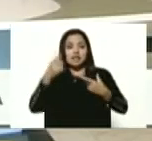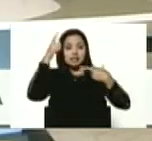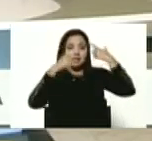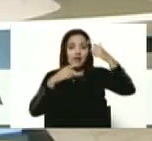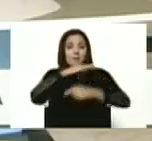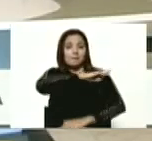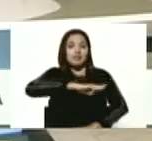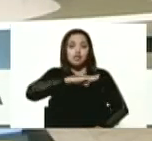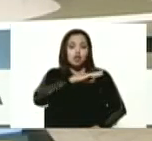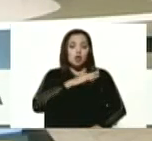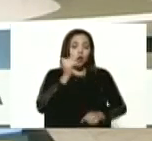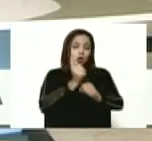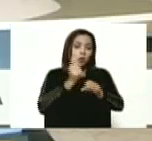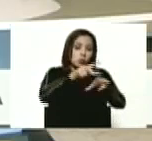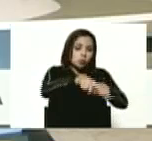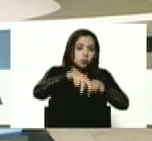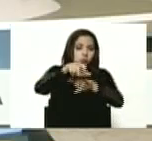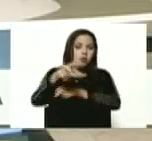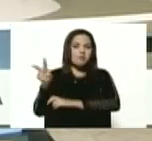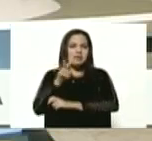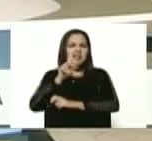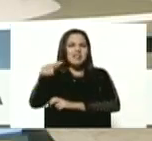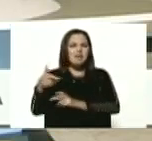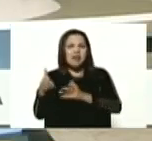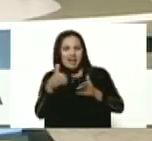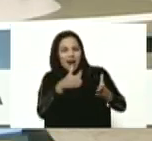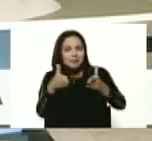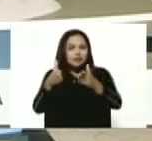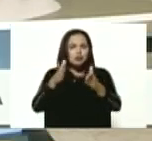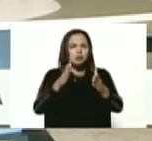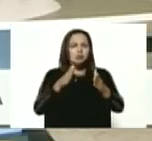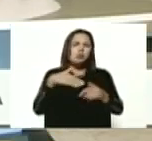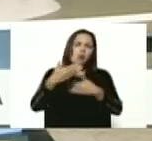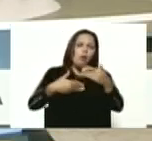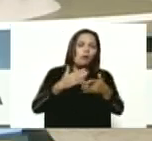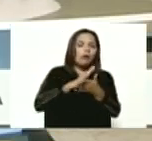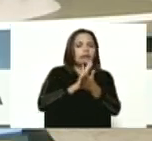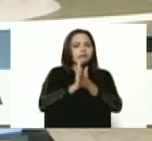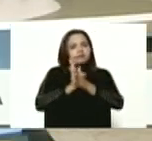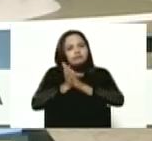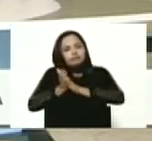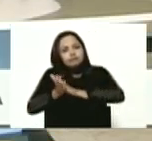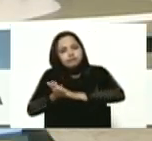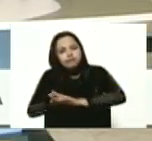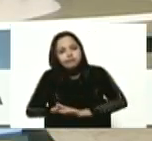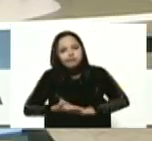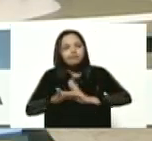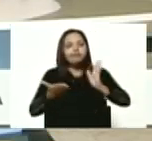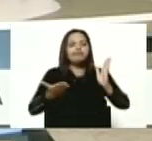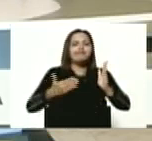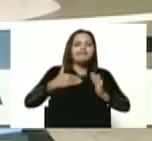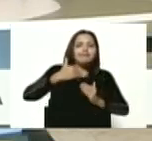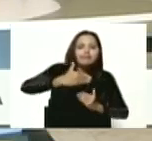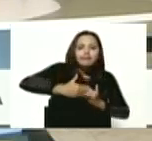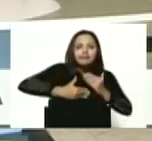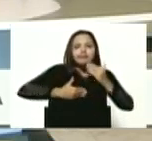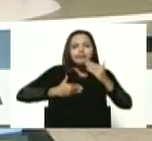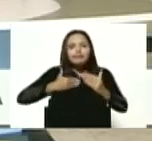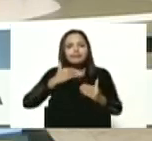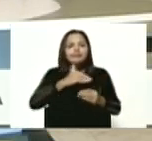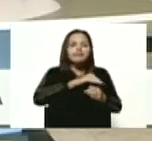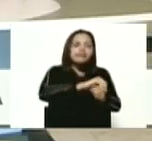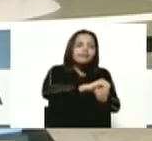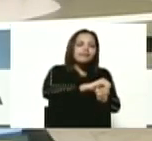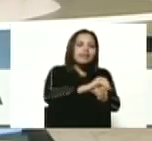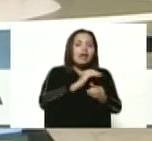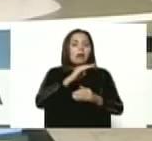AgroVenezuela. Después en el camino se nos fue destejiendo, se nos fue relantizando,